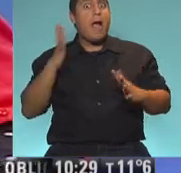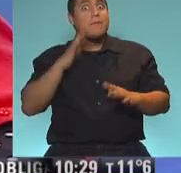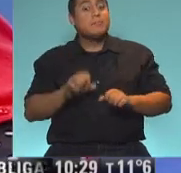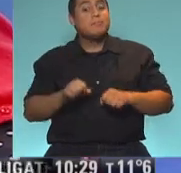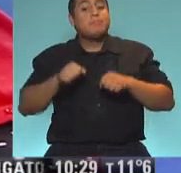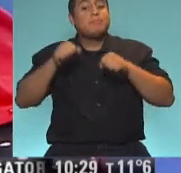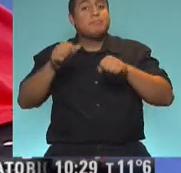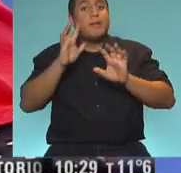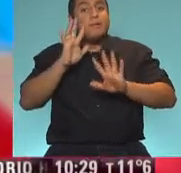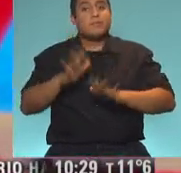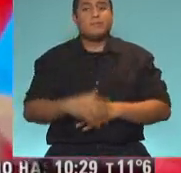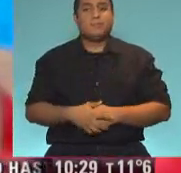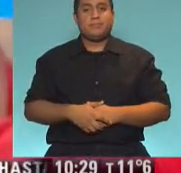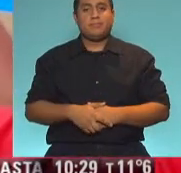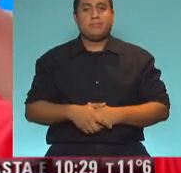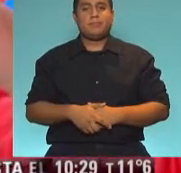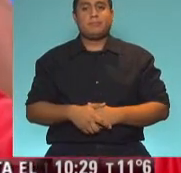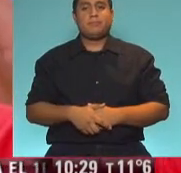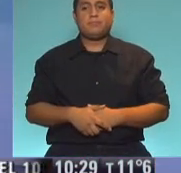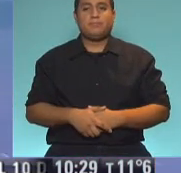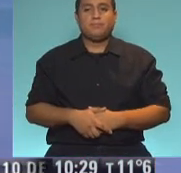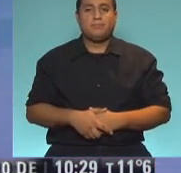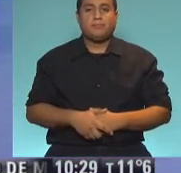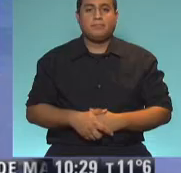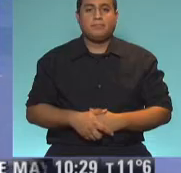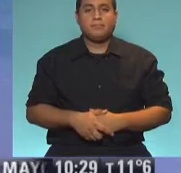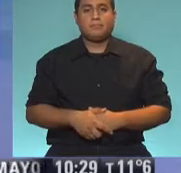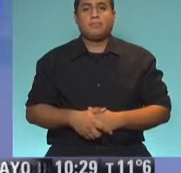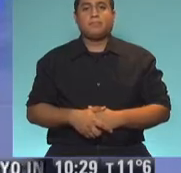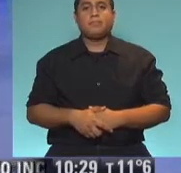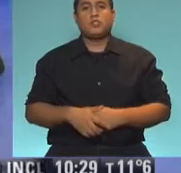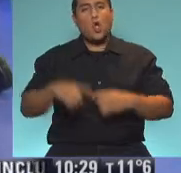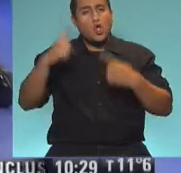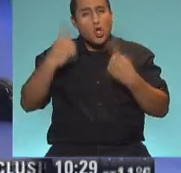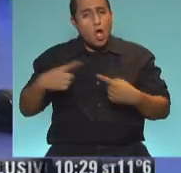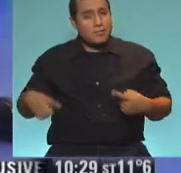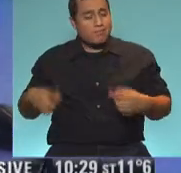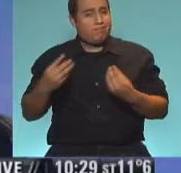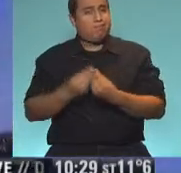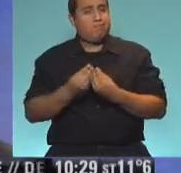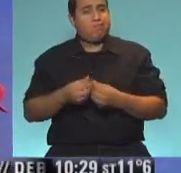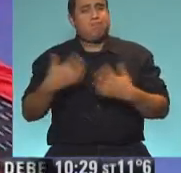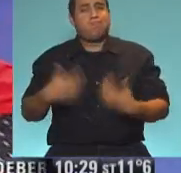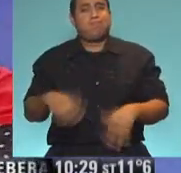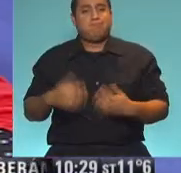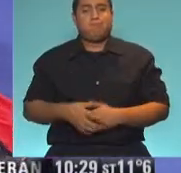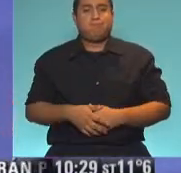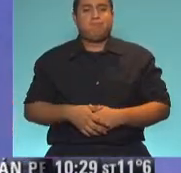chan, chan. Chan, chan, chan. Chan, chan, chan. A ver, a ver, chan, a ver, chan, a ver. Chan, chan, chan. ¡Ah! Misterio. Wow. Tenemos un montón de cosas en la caja. ¡Ey! Y a